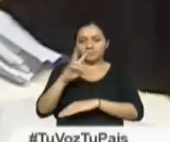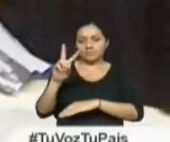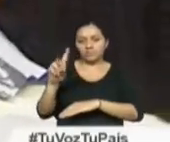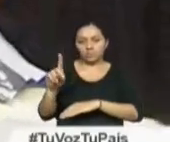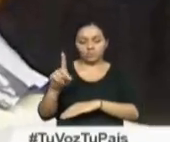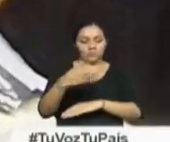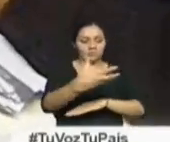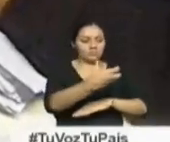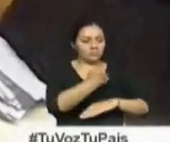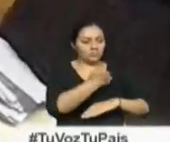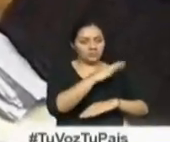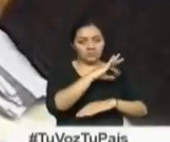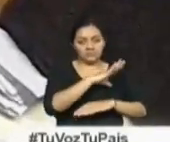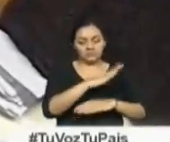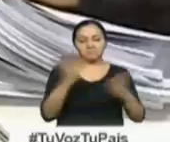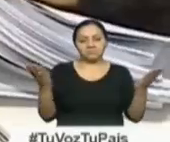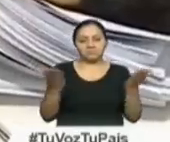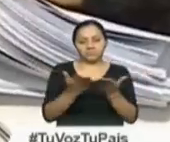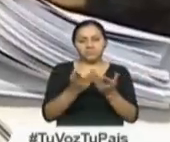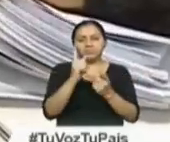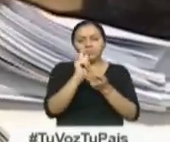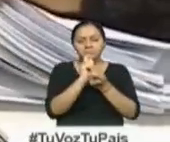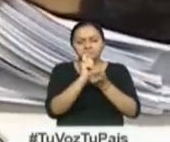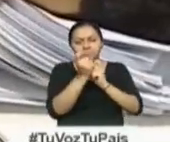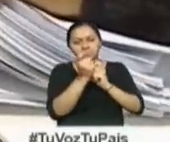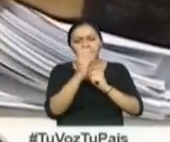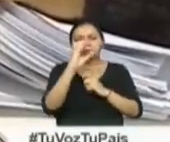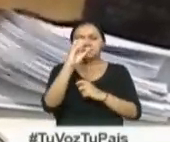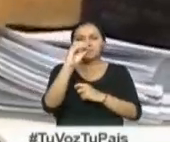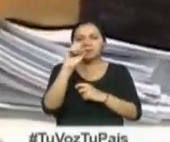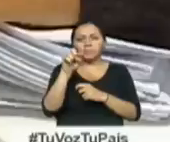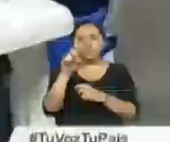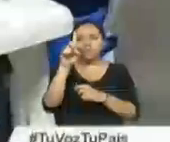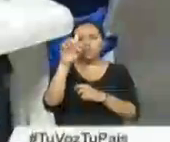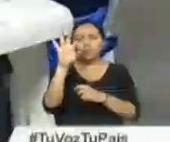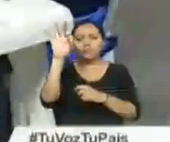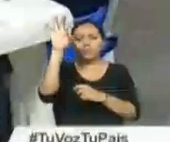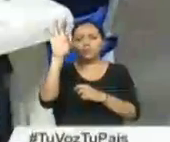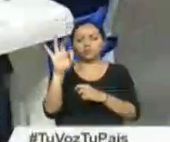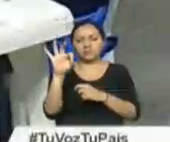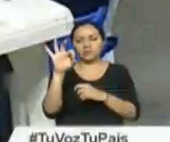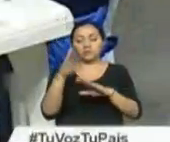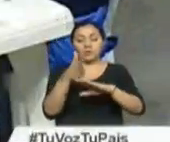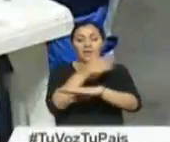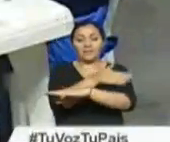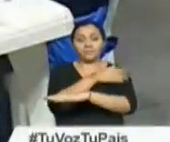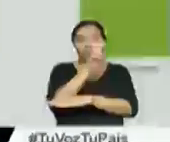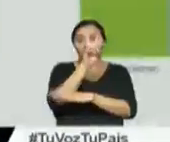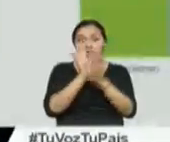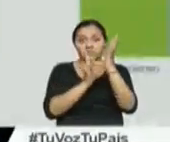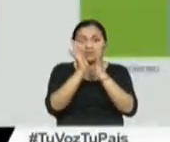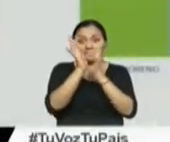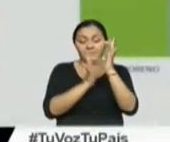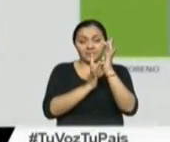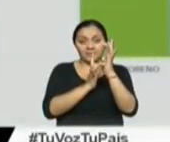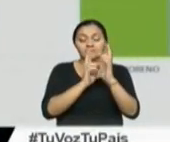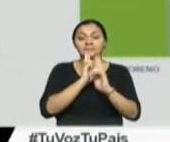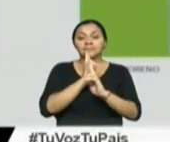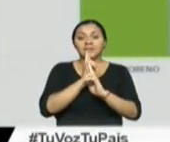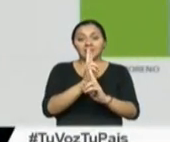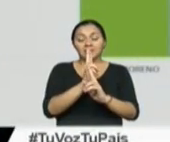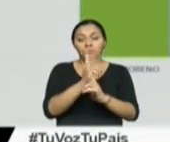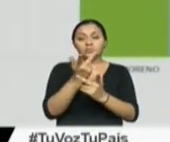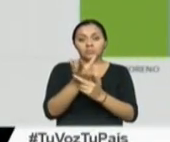resultados cambiaron el 0.1% en comparación con los datos obtenidos del escrutinio del pasado 2 de abril.